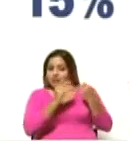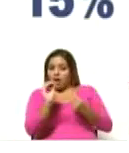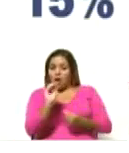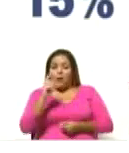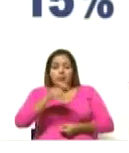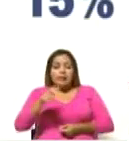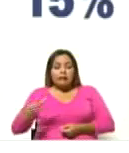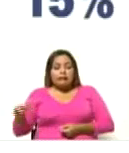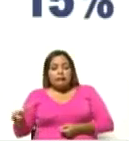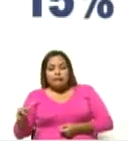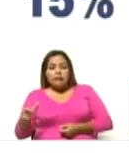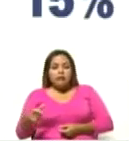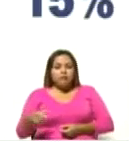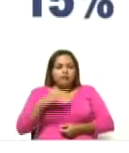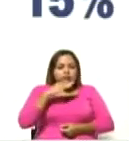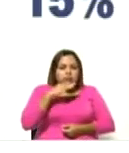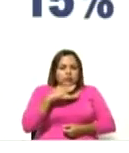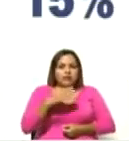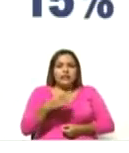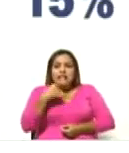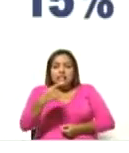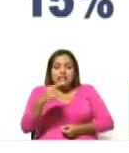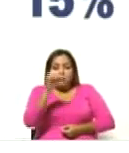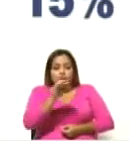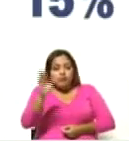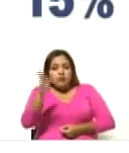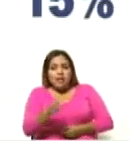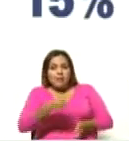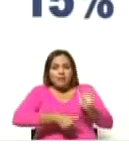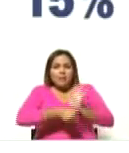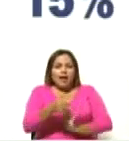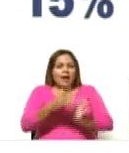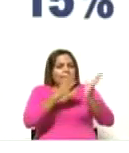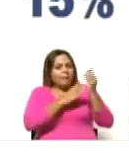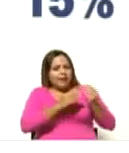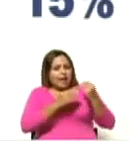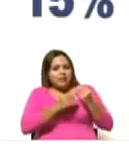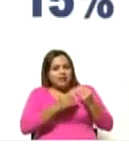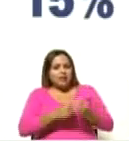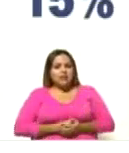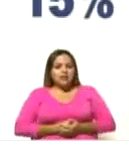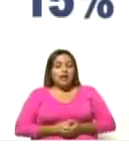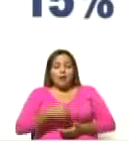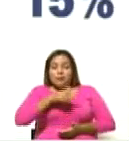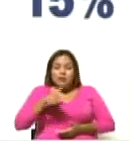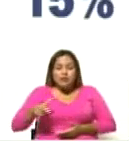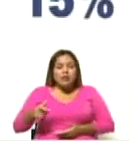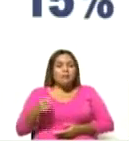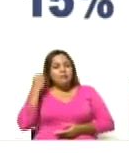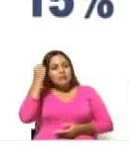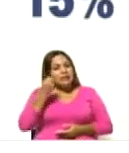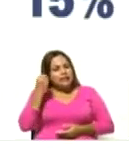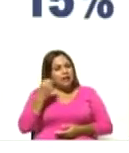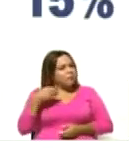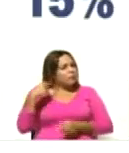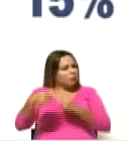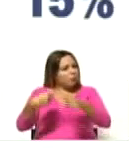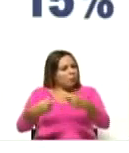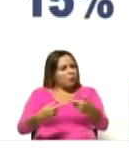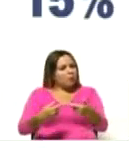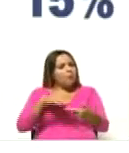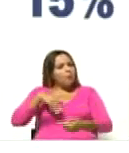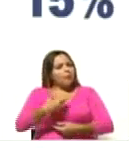muy asociado con la fe y la certeza de que, o la confianza en que las cosas van a mejorar.